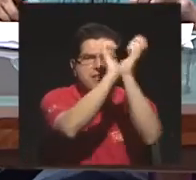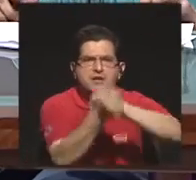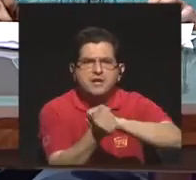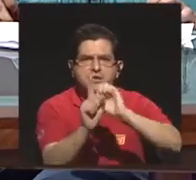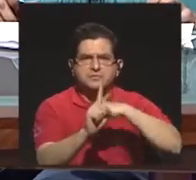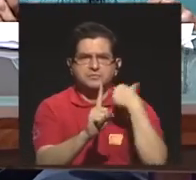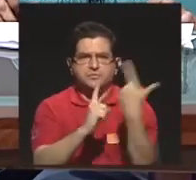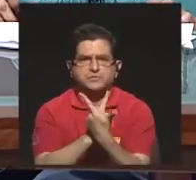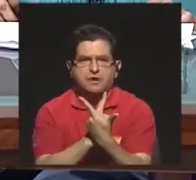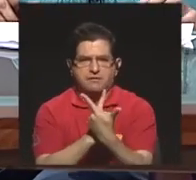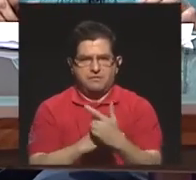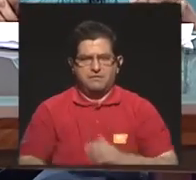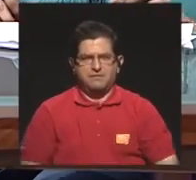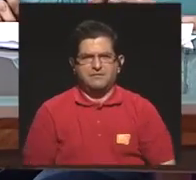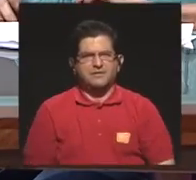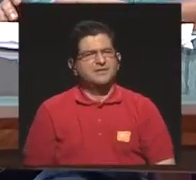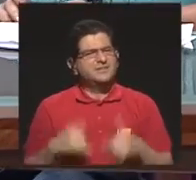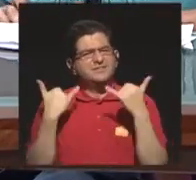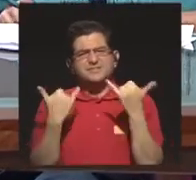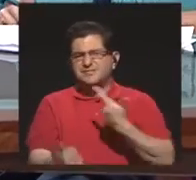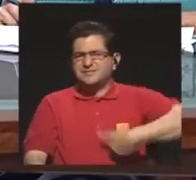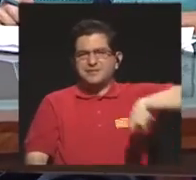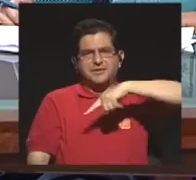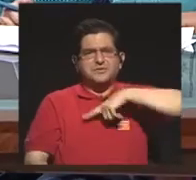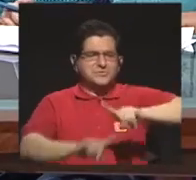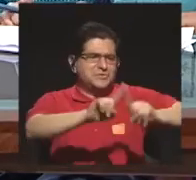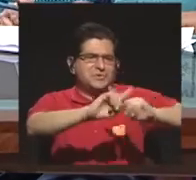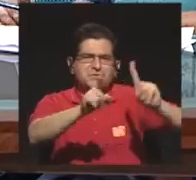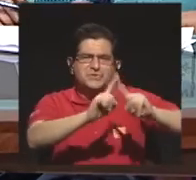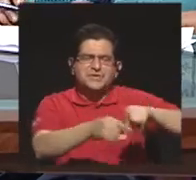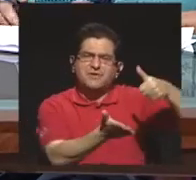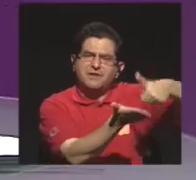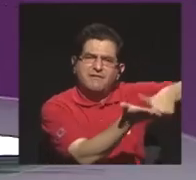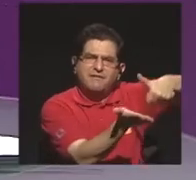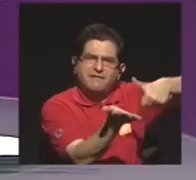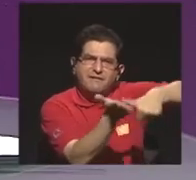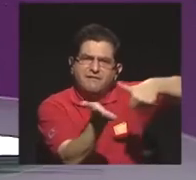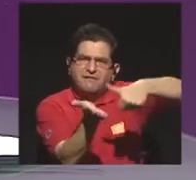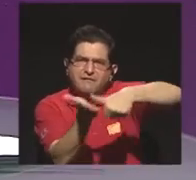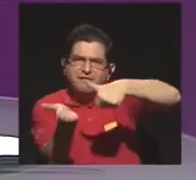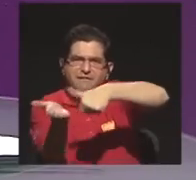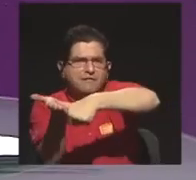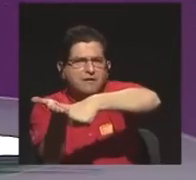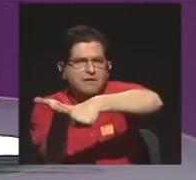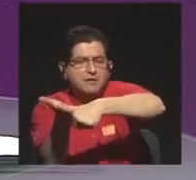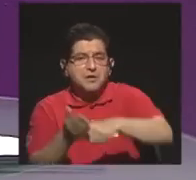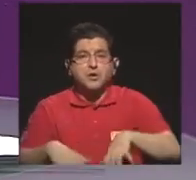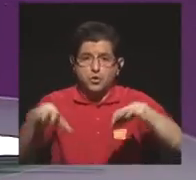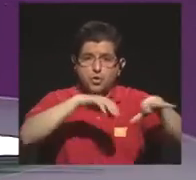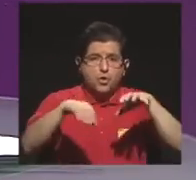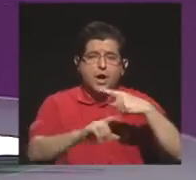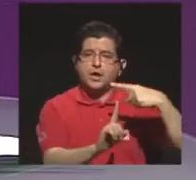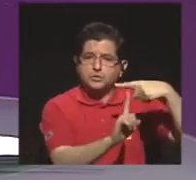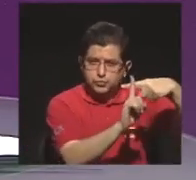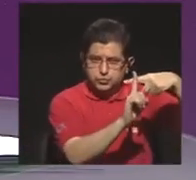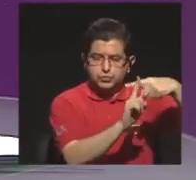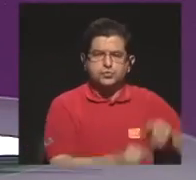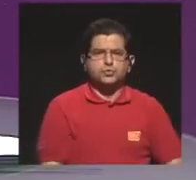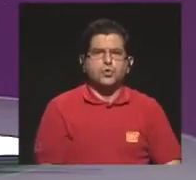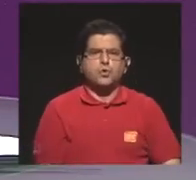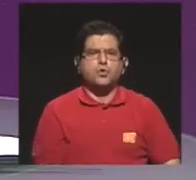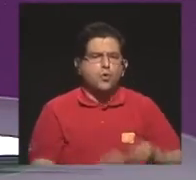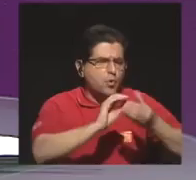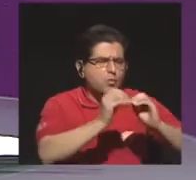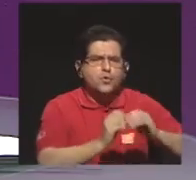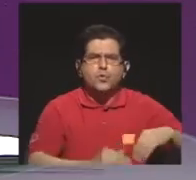nuestra sociedad y ya hemos pasado distintas elecciones con acciones afirmativas, como la cuota mínima